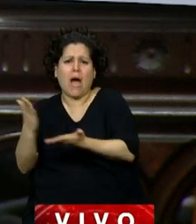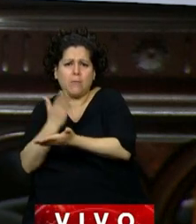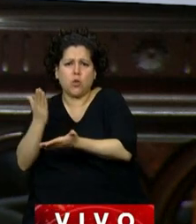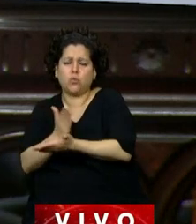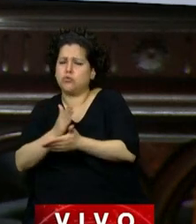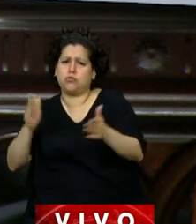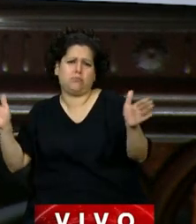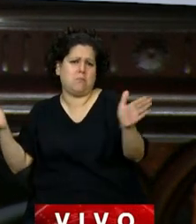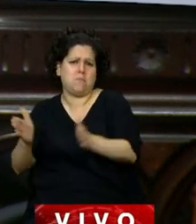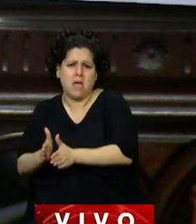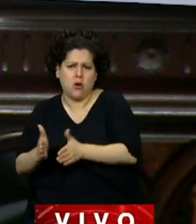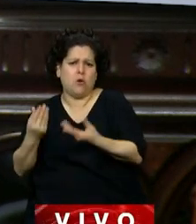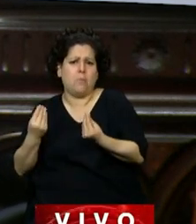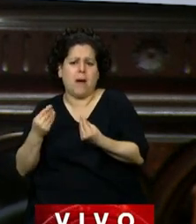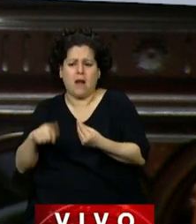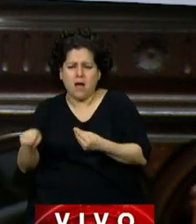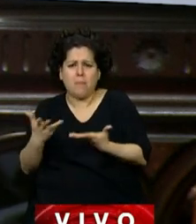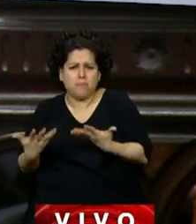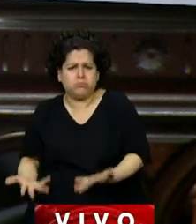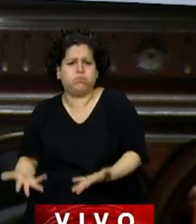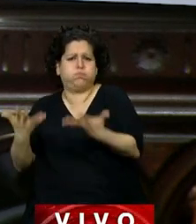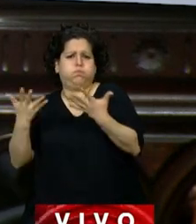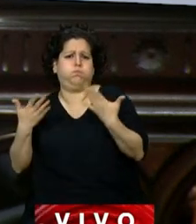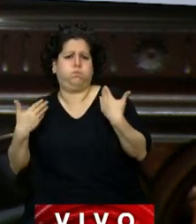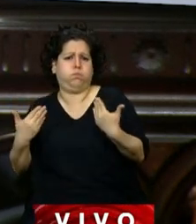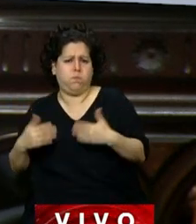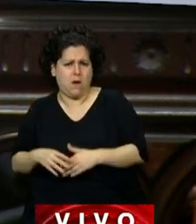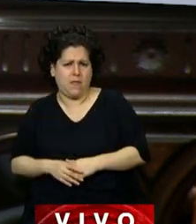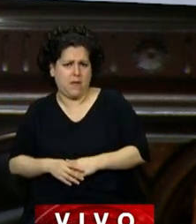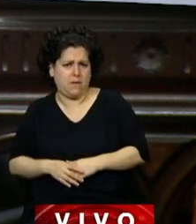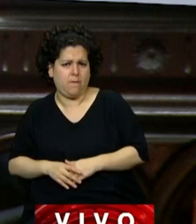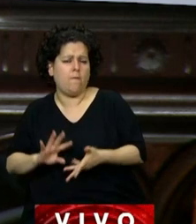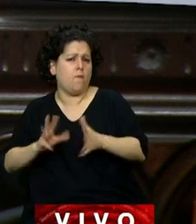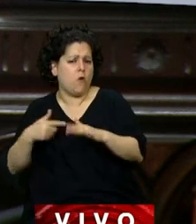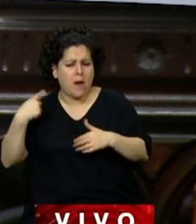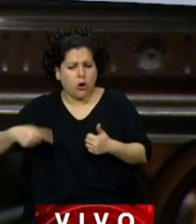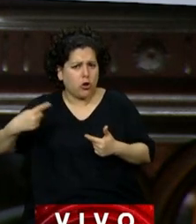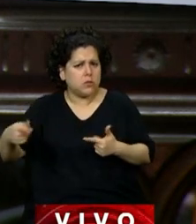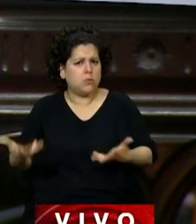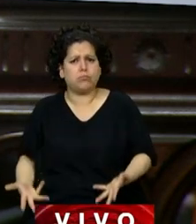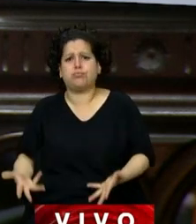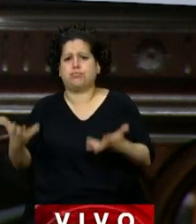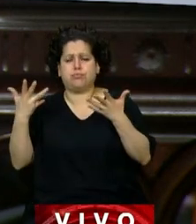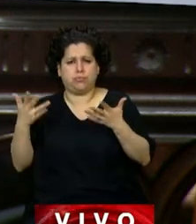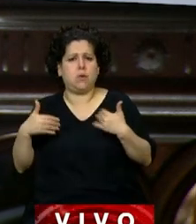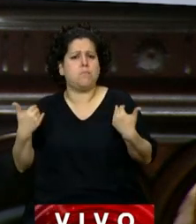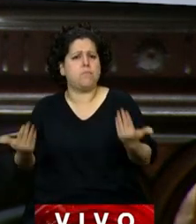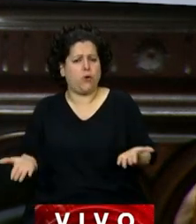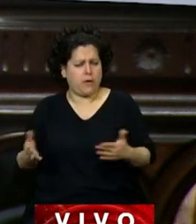productivas para poder crecer y producir de manera más constante. Y en este